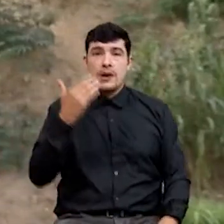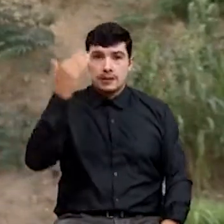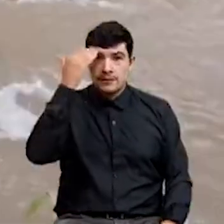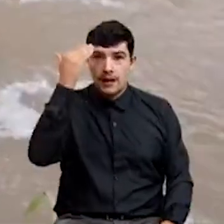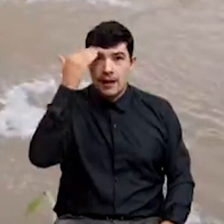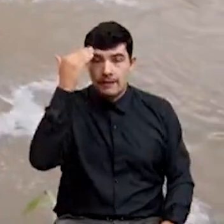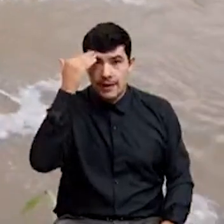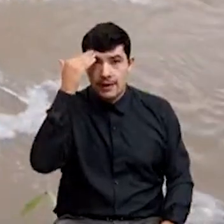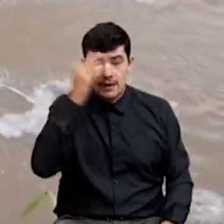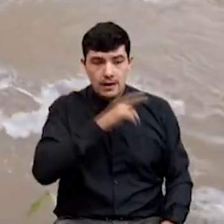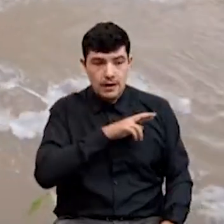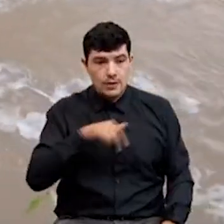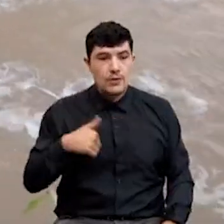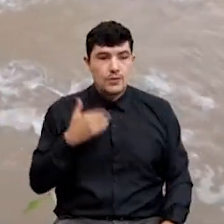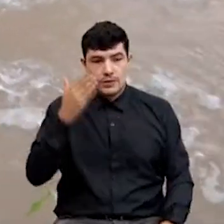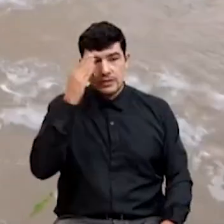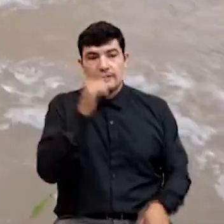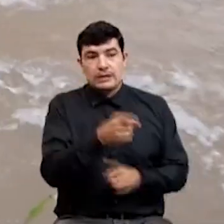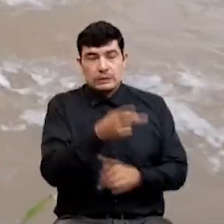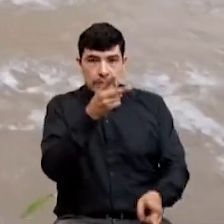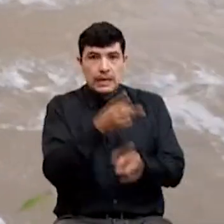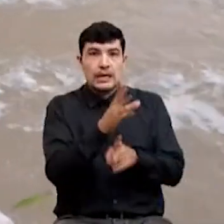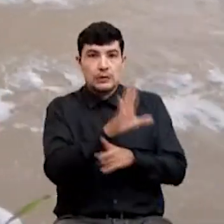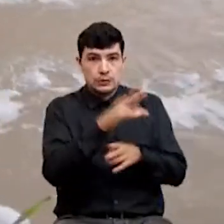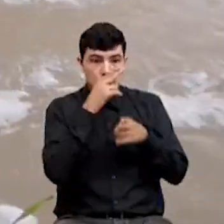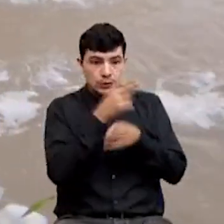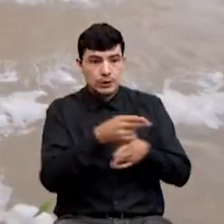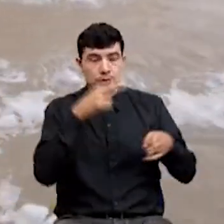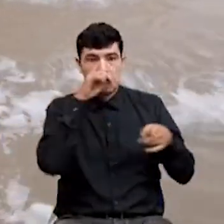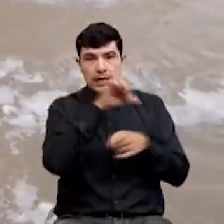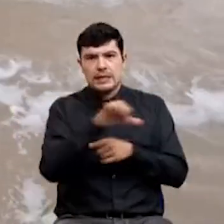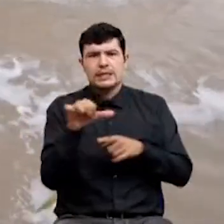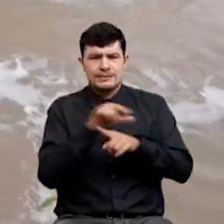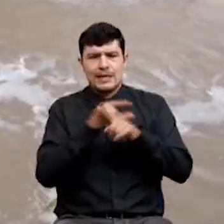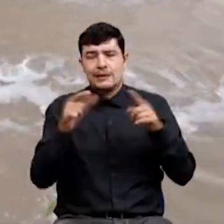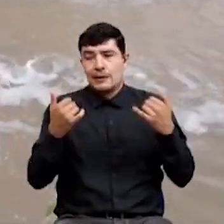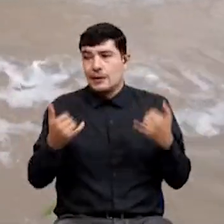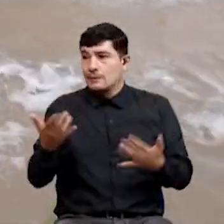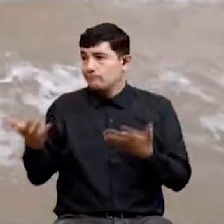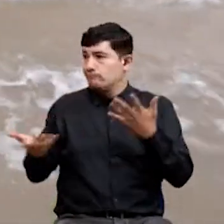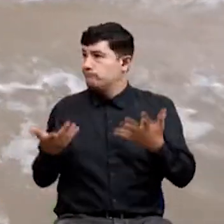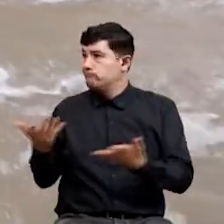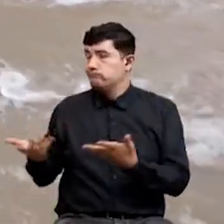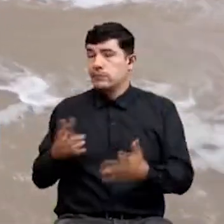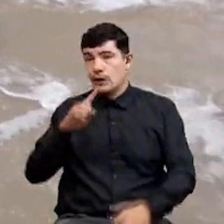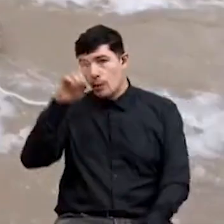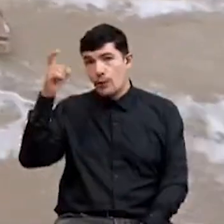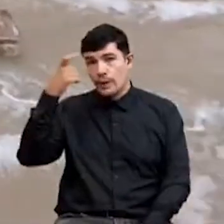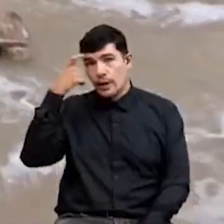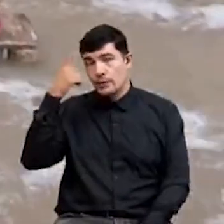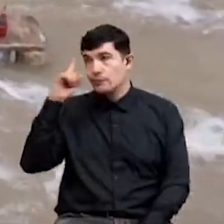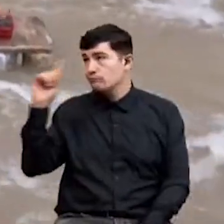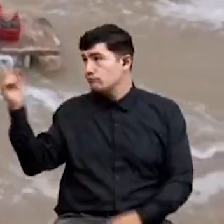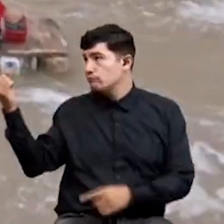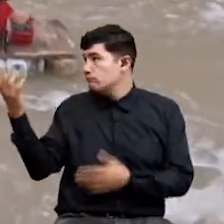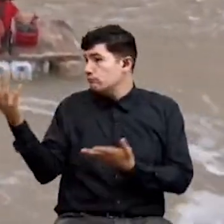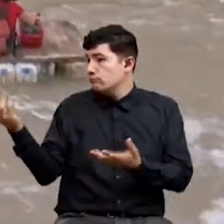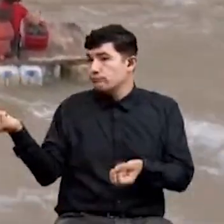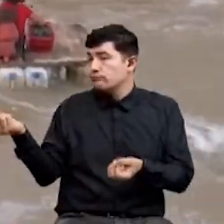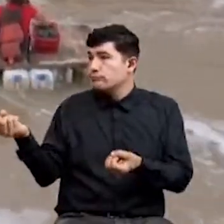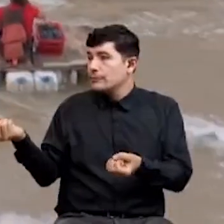que estamos poniendo en riesgo nuestros niños pero es lo que la que los gobiernos departamental nos obliga prácticamente